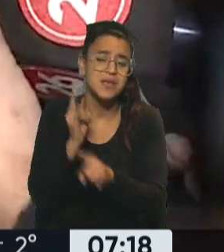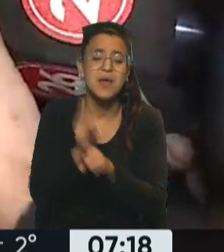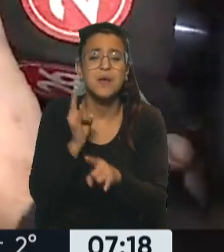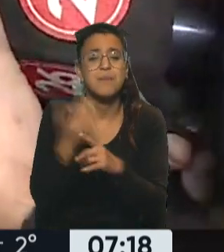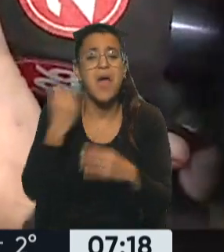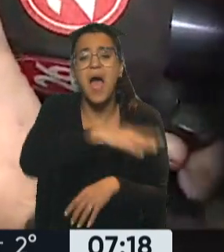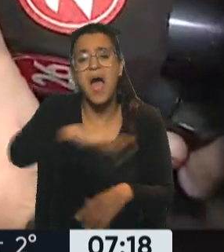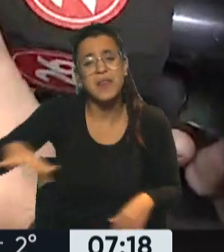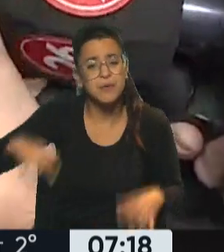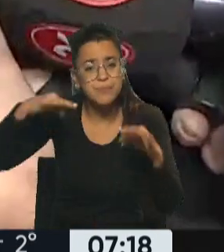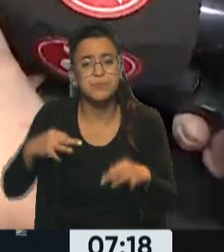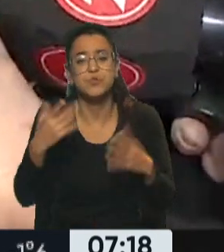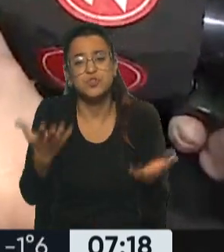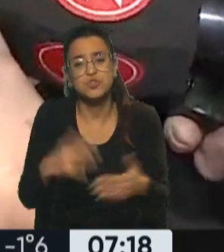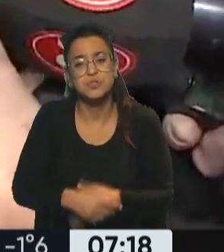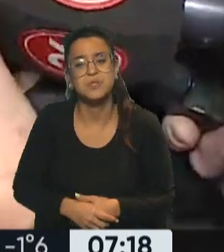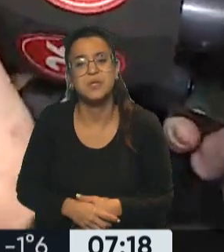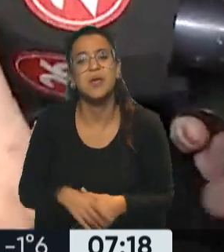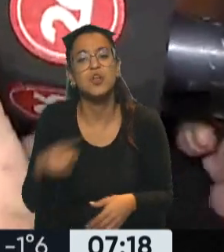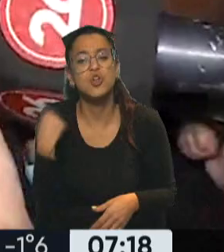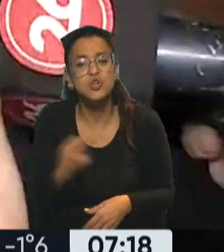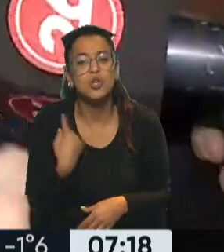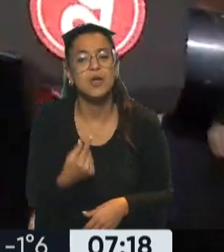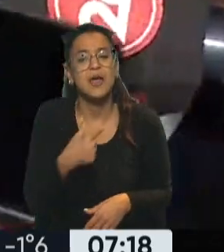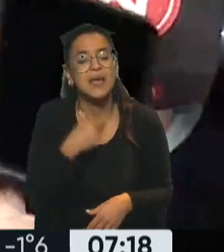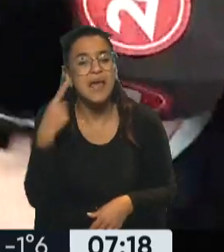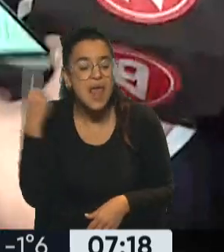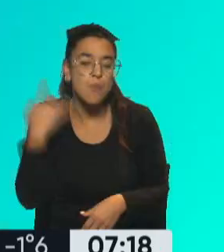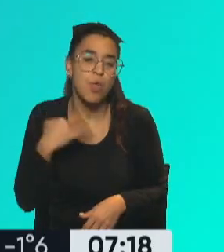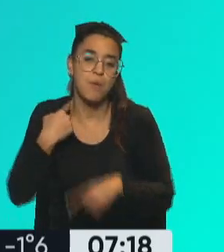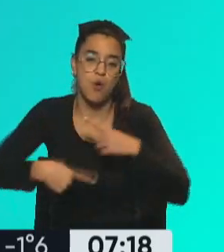las áreas correspondientes, así que en ese sentido creemos que hay que seguir trabajando, ¿no?